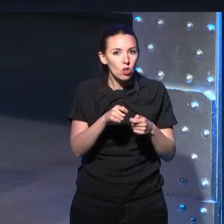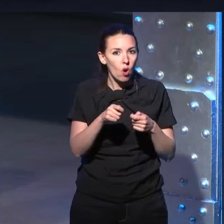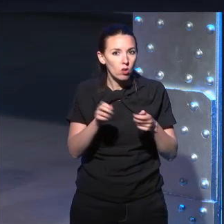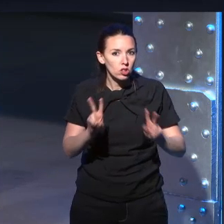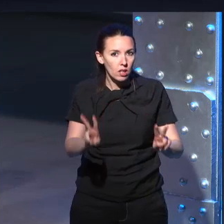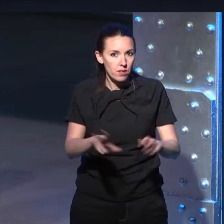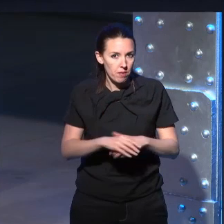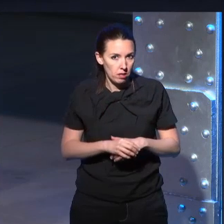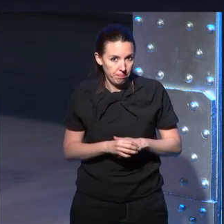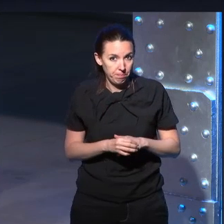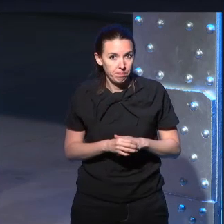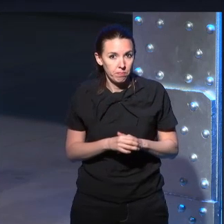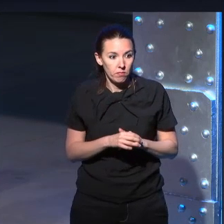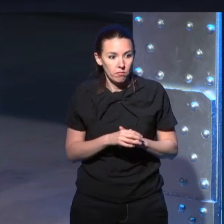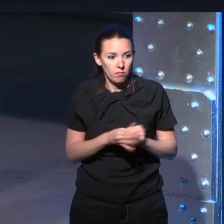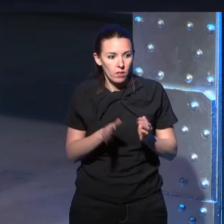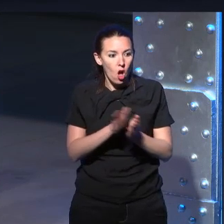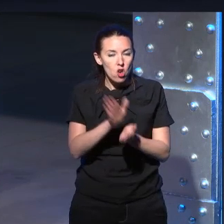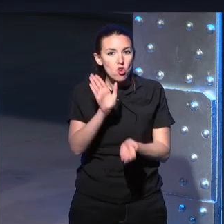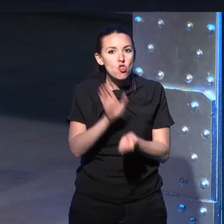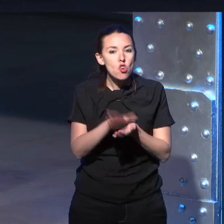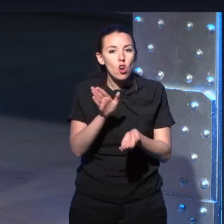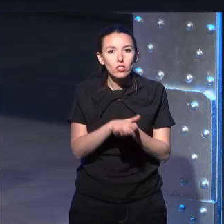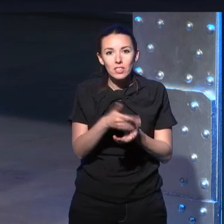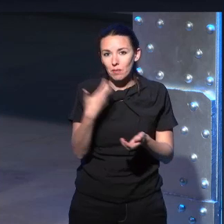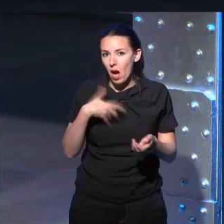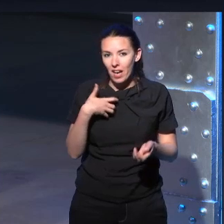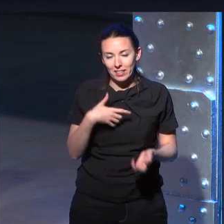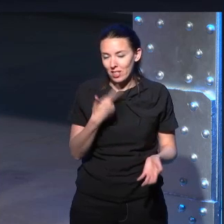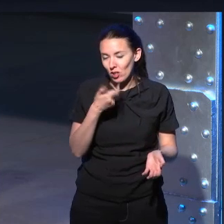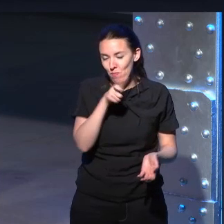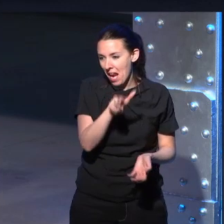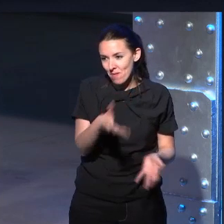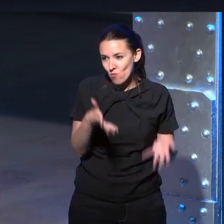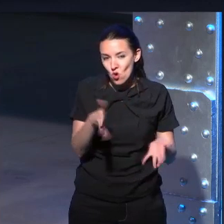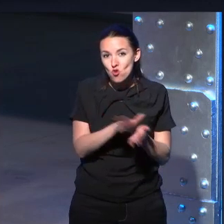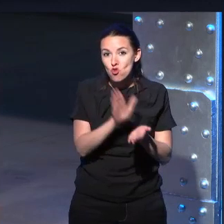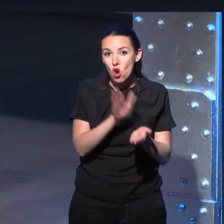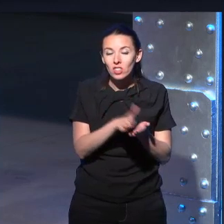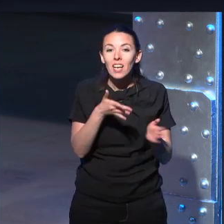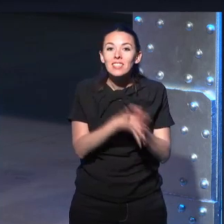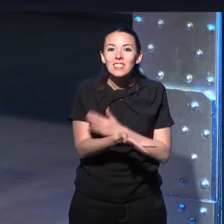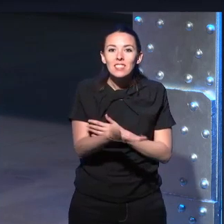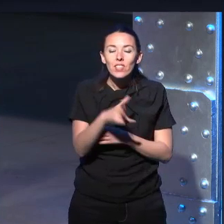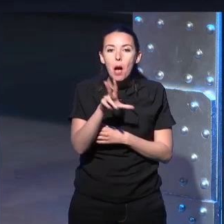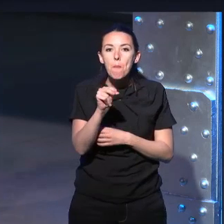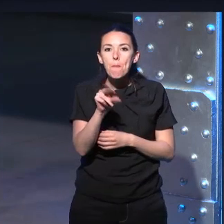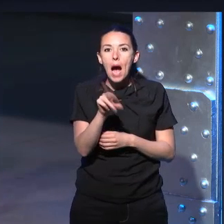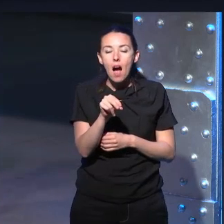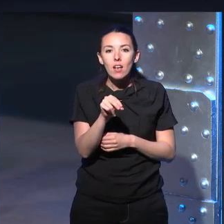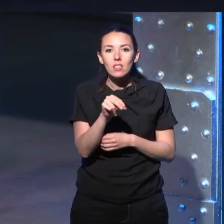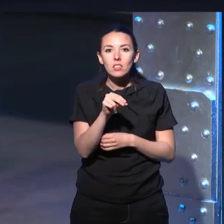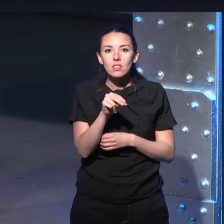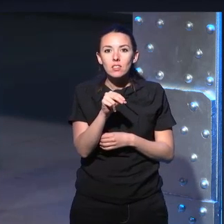cocol. Las conchas, que a los argentinos les encanta la palabra, es un pan